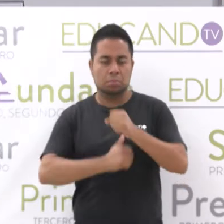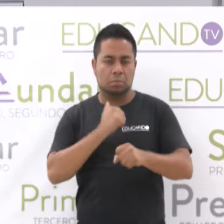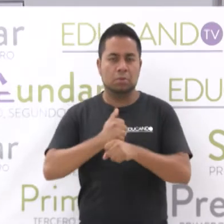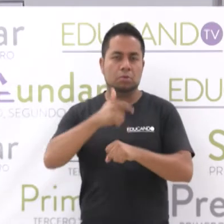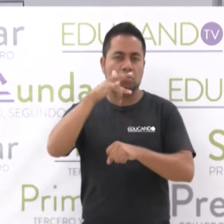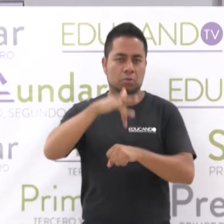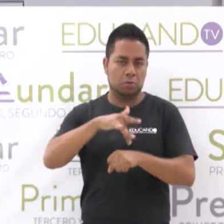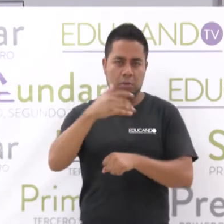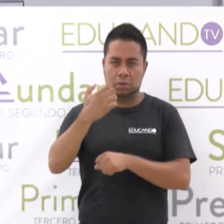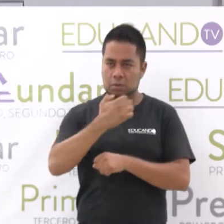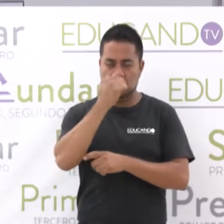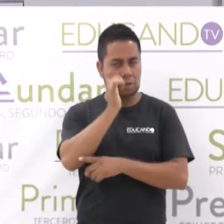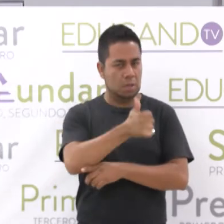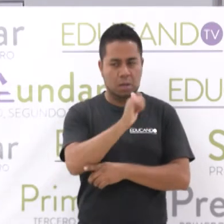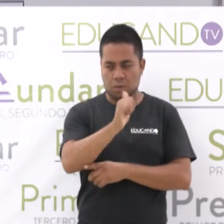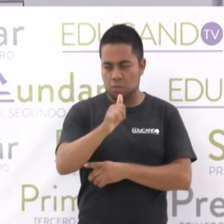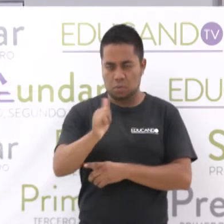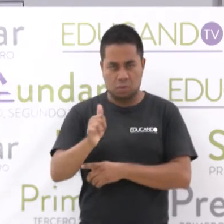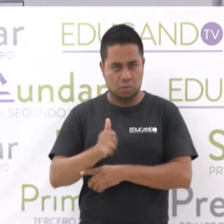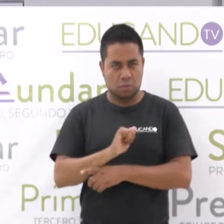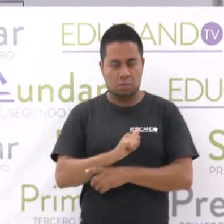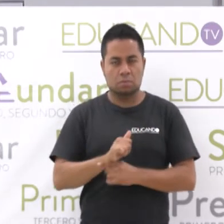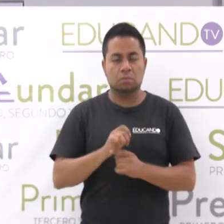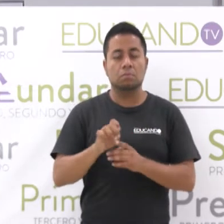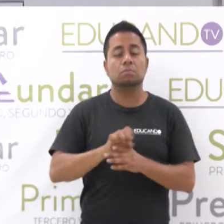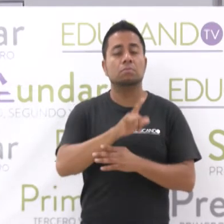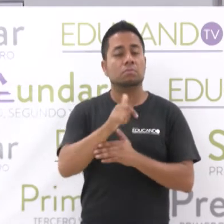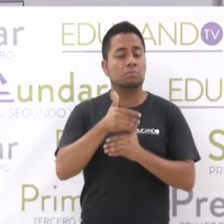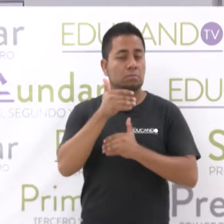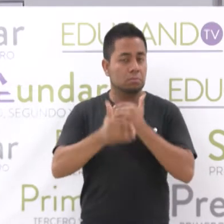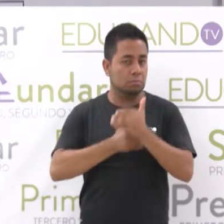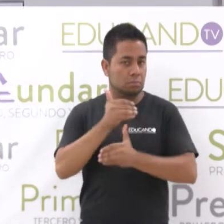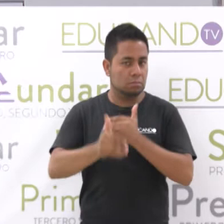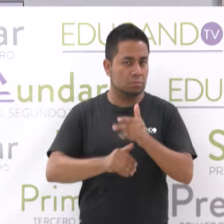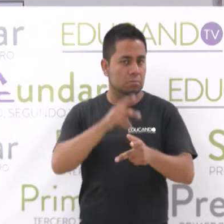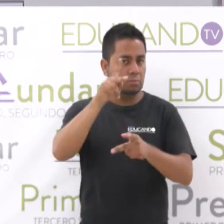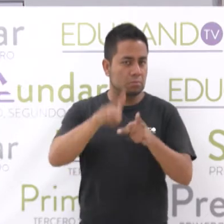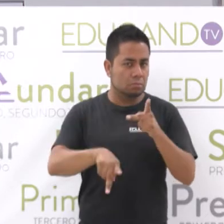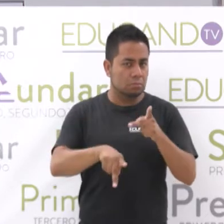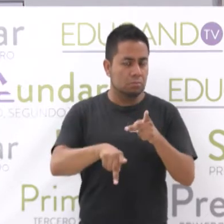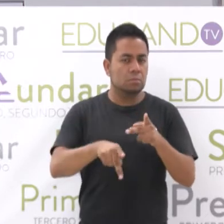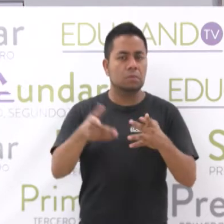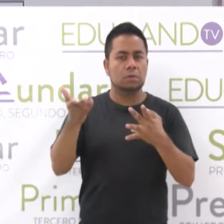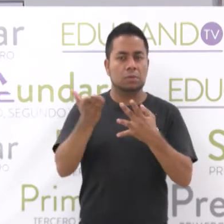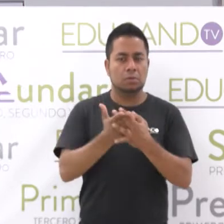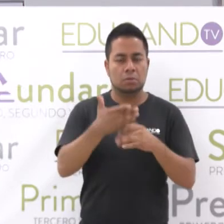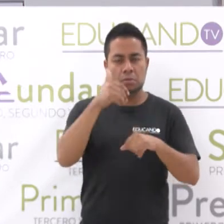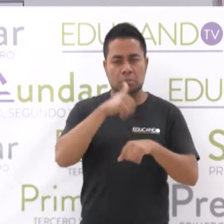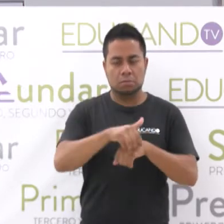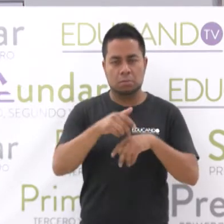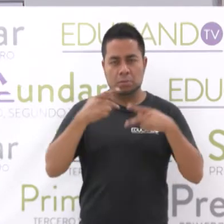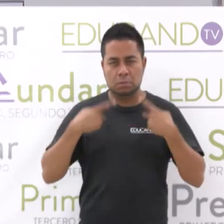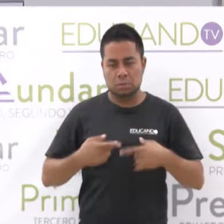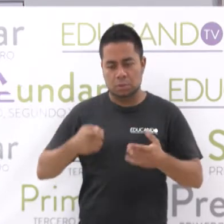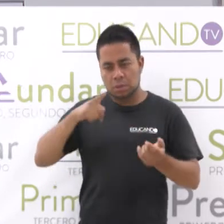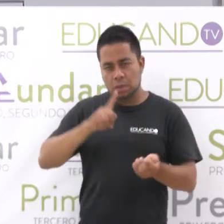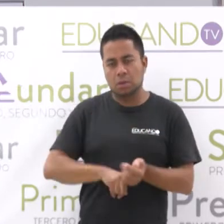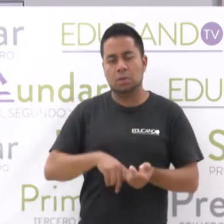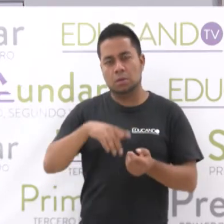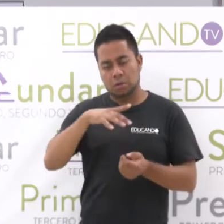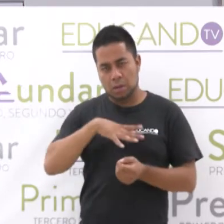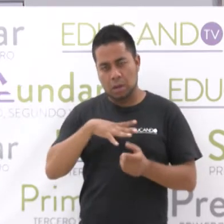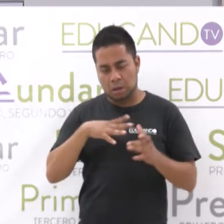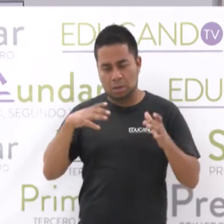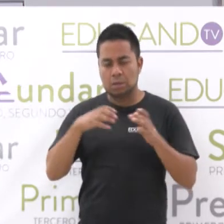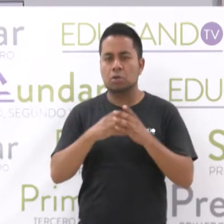que cursó cada integrante. Posteriormente lo divides entre el número de individuos que componen dicha